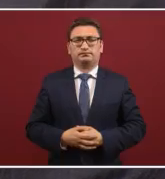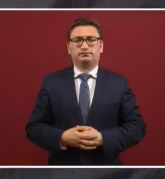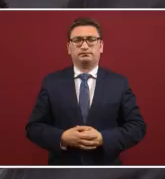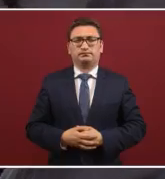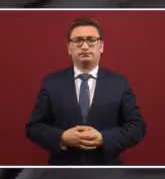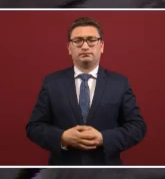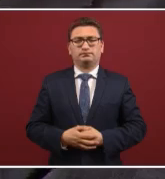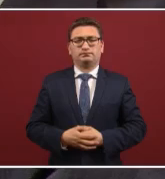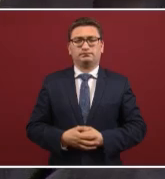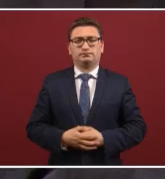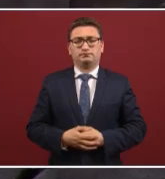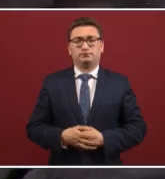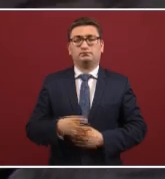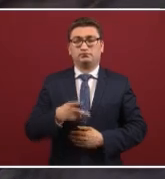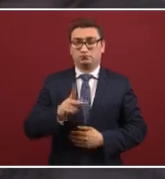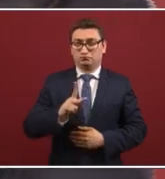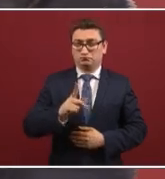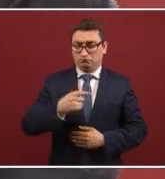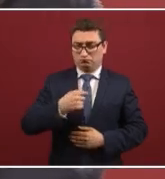si no un consenso,